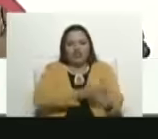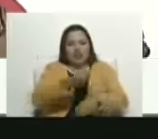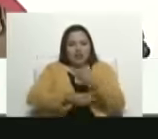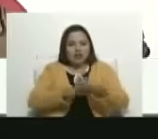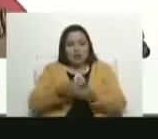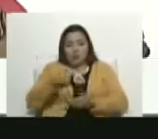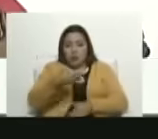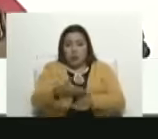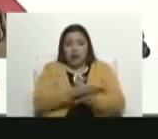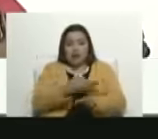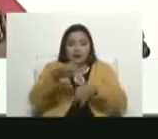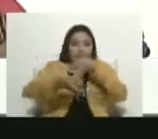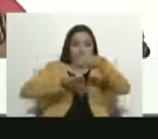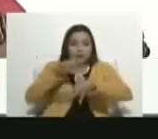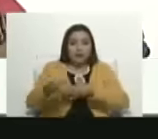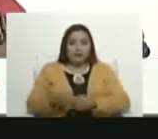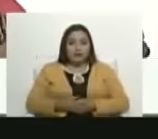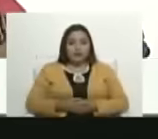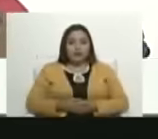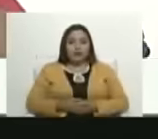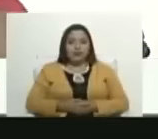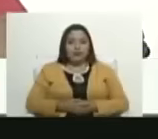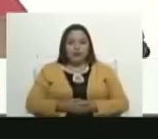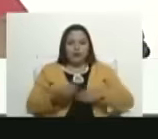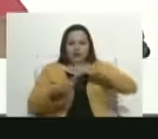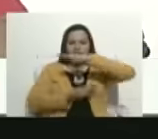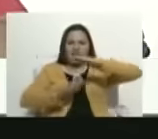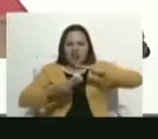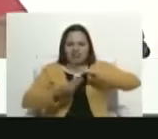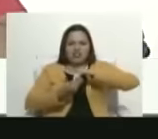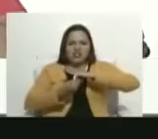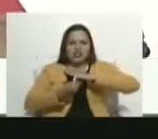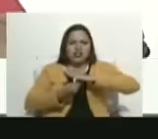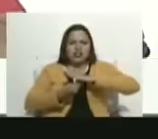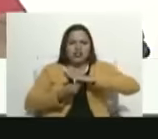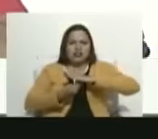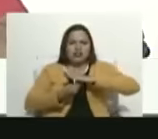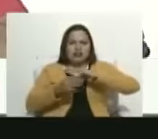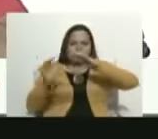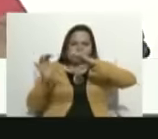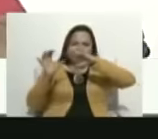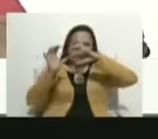comentaba, una base aeroespacial, y Chávez dijo que no.